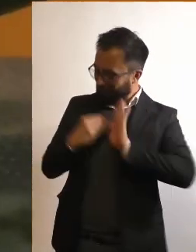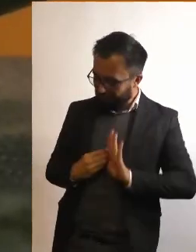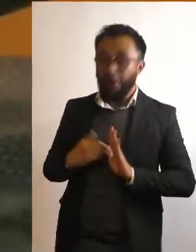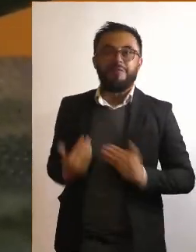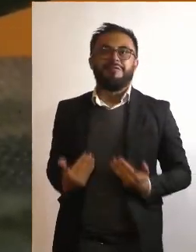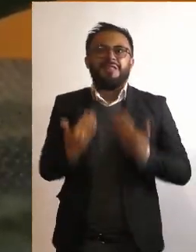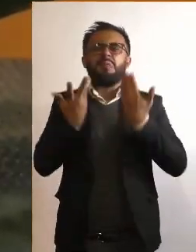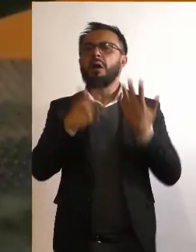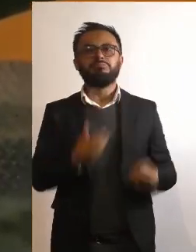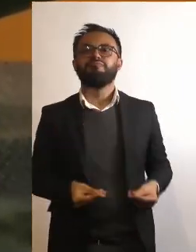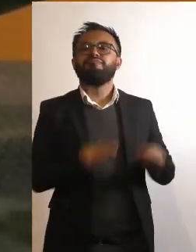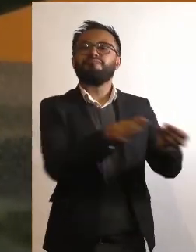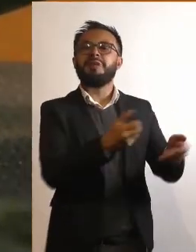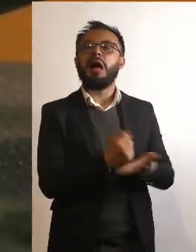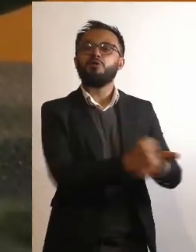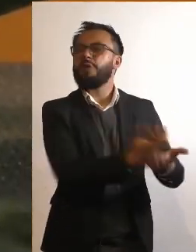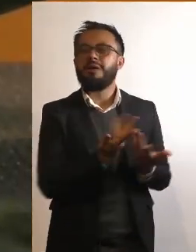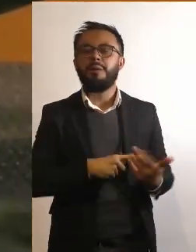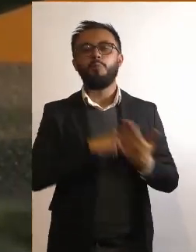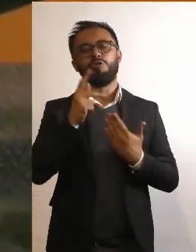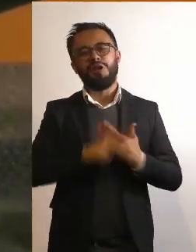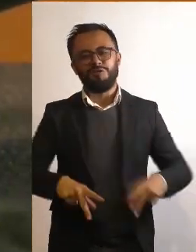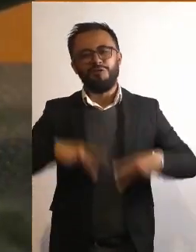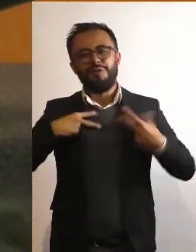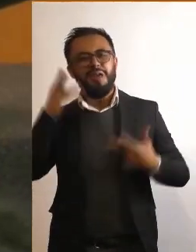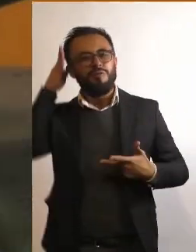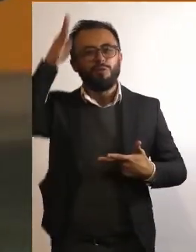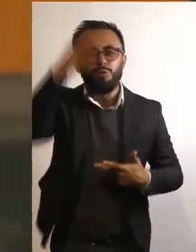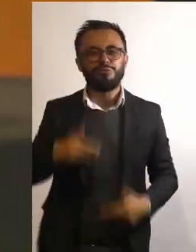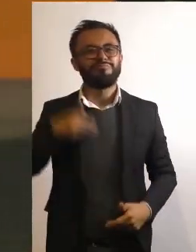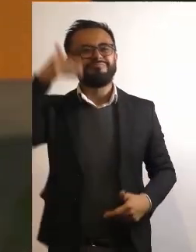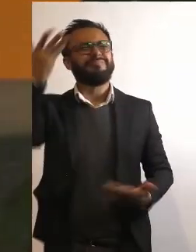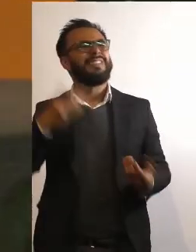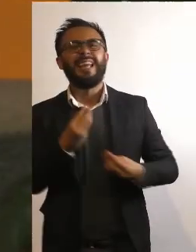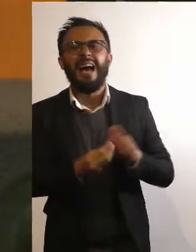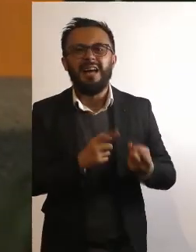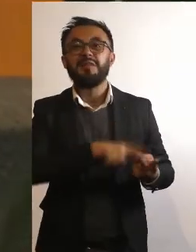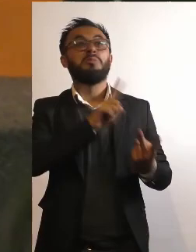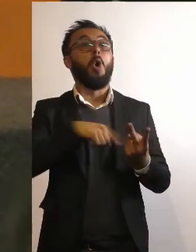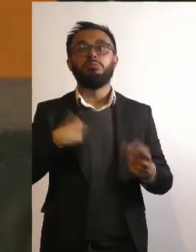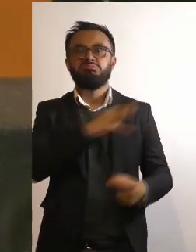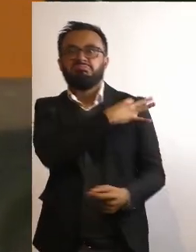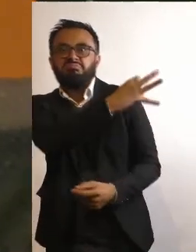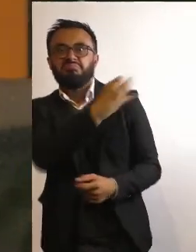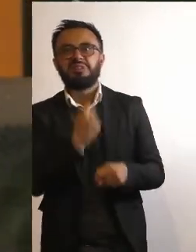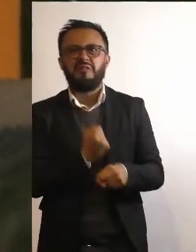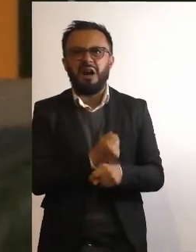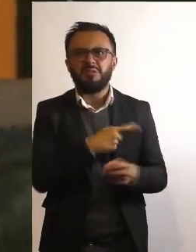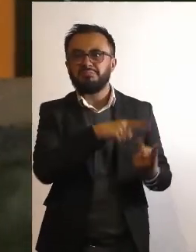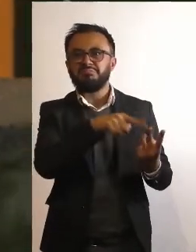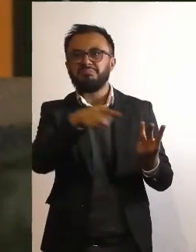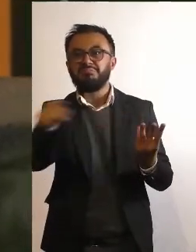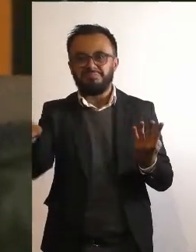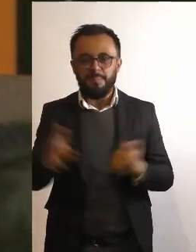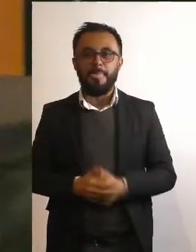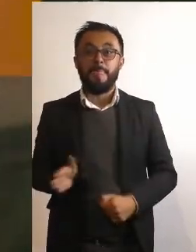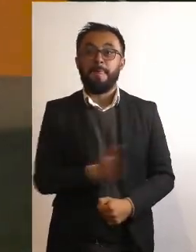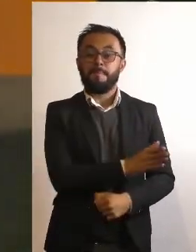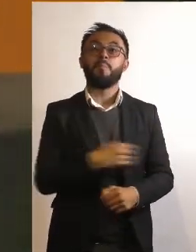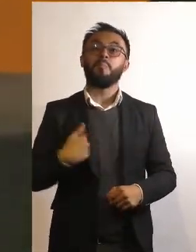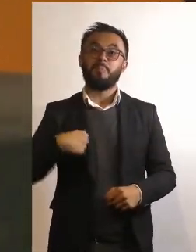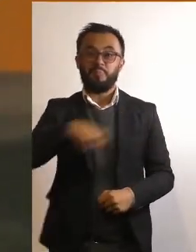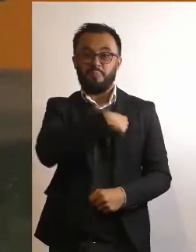donde quieren trabajar. Y esto no quita un fuerte desarrollo en los programas. Hay muchos desarrollos